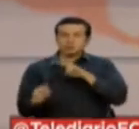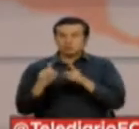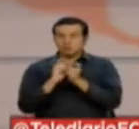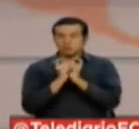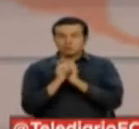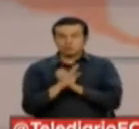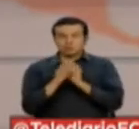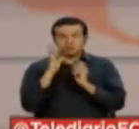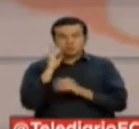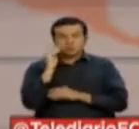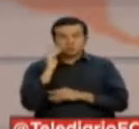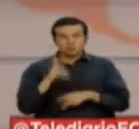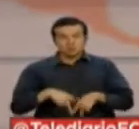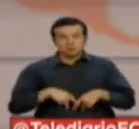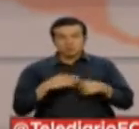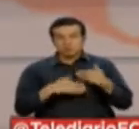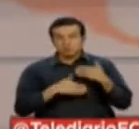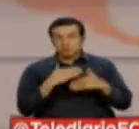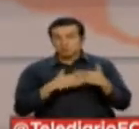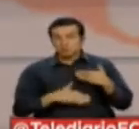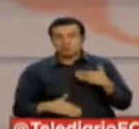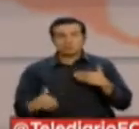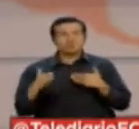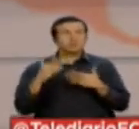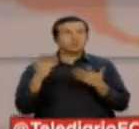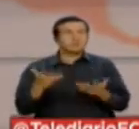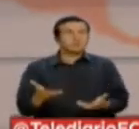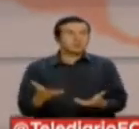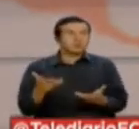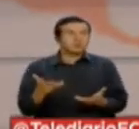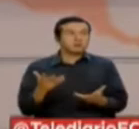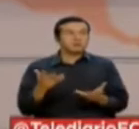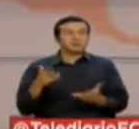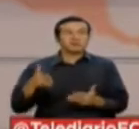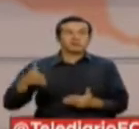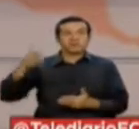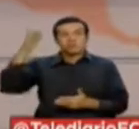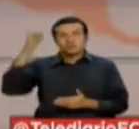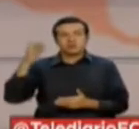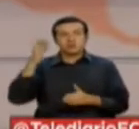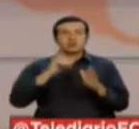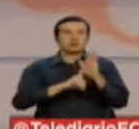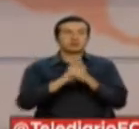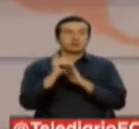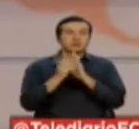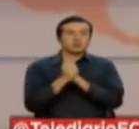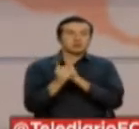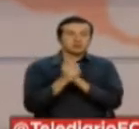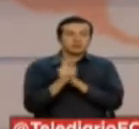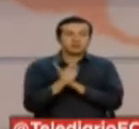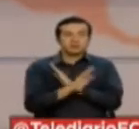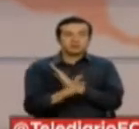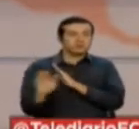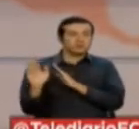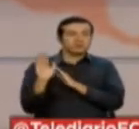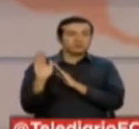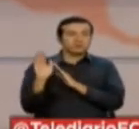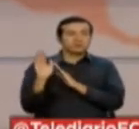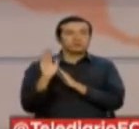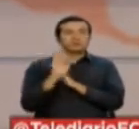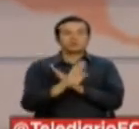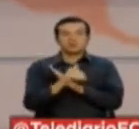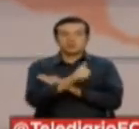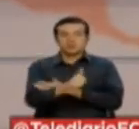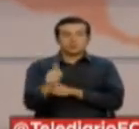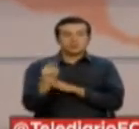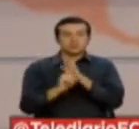de su trayectoria en relación al peso, la talla, el desarrollo de las destrezas cognitivas, de las destrezas propias